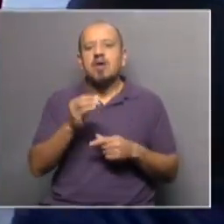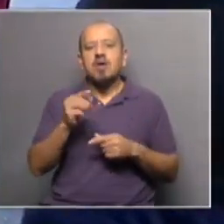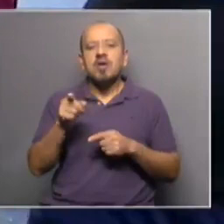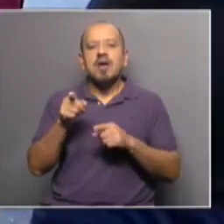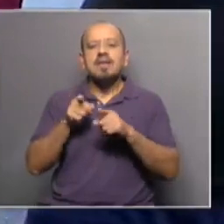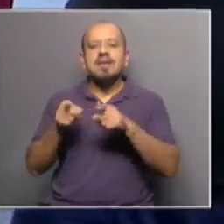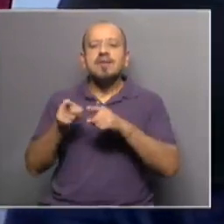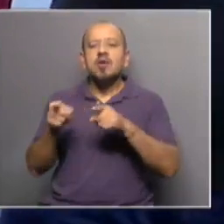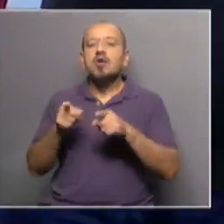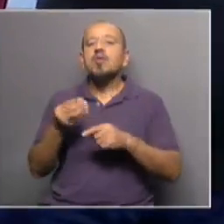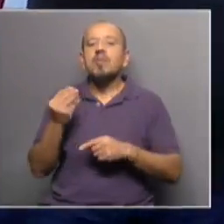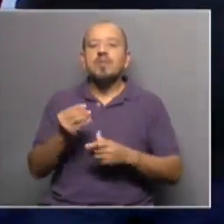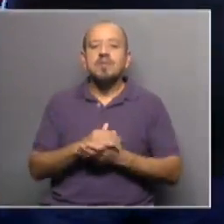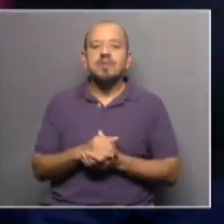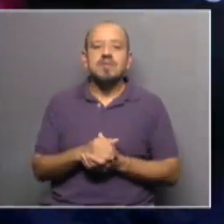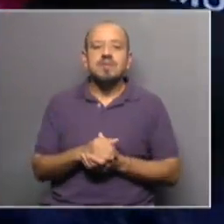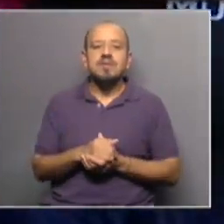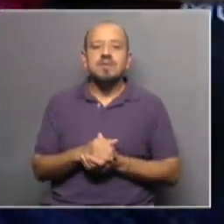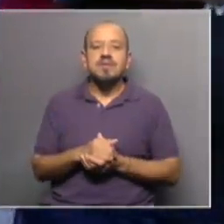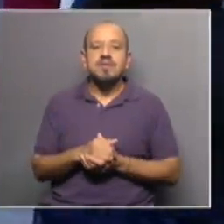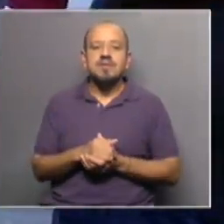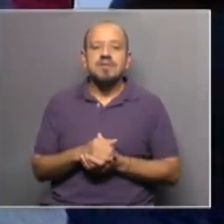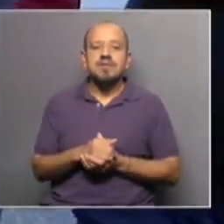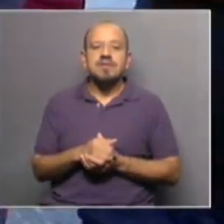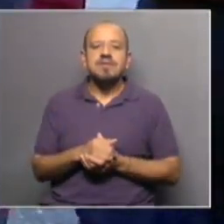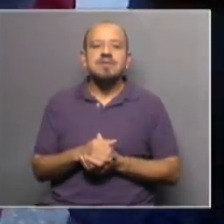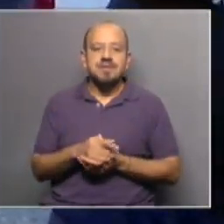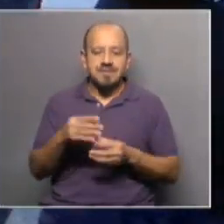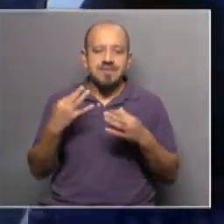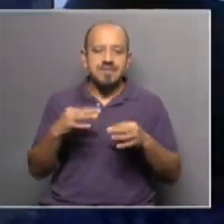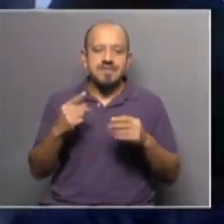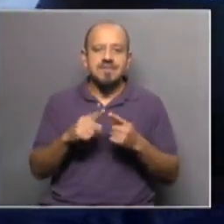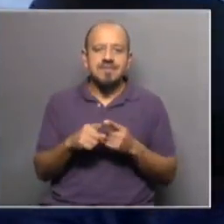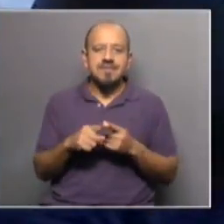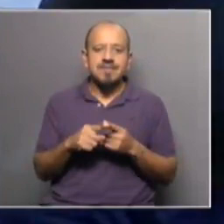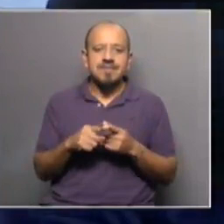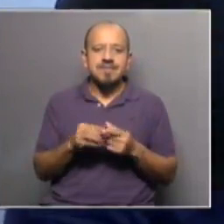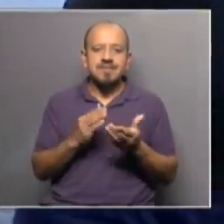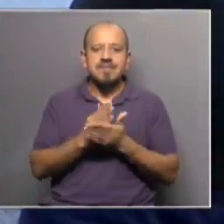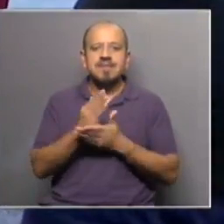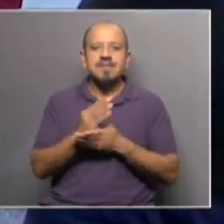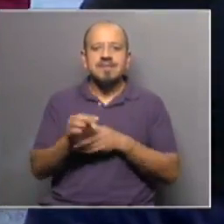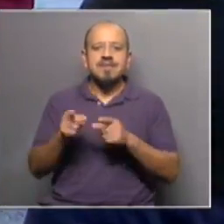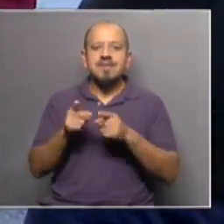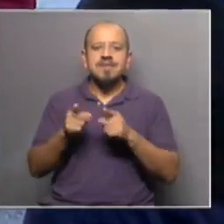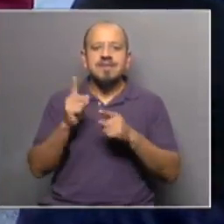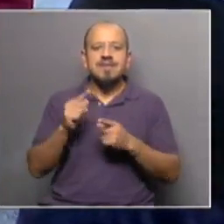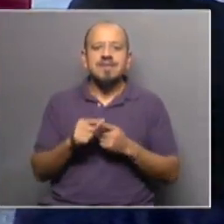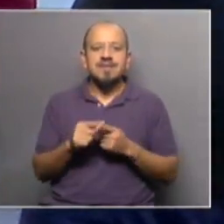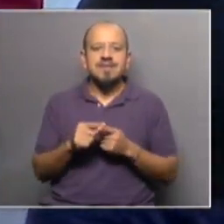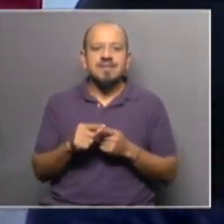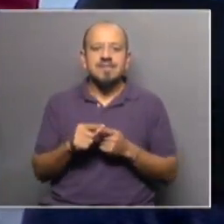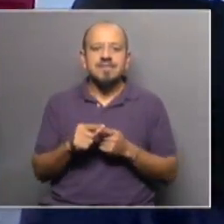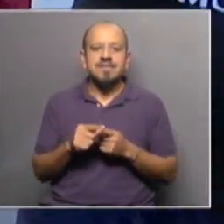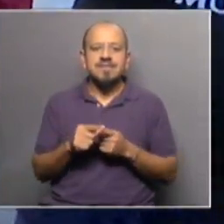director? Es un genio. Sí. Siempre hay que hablar bien del maestro, del